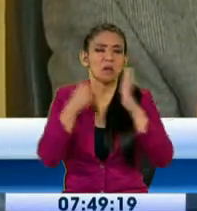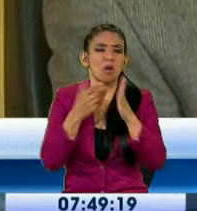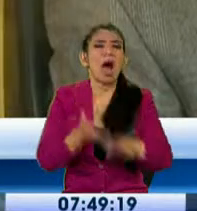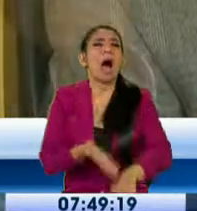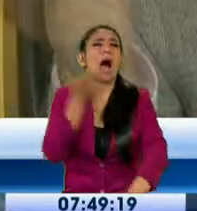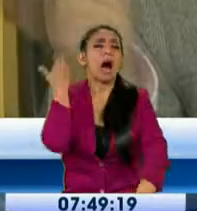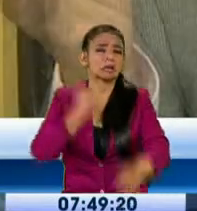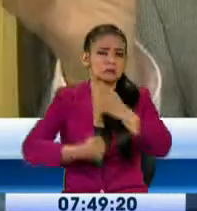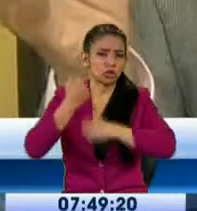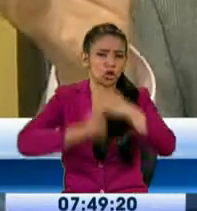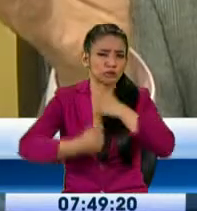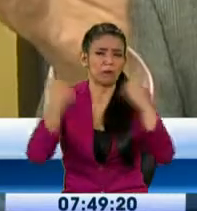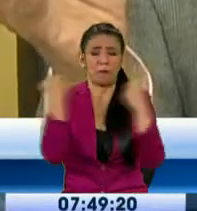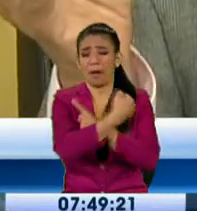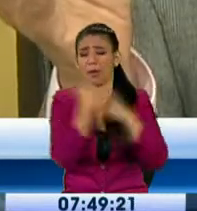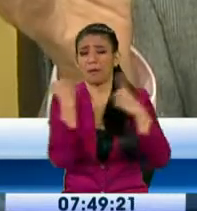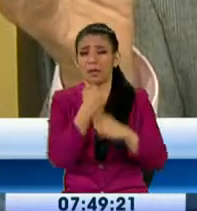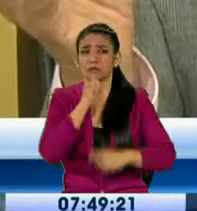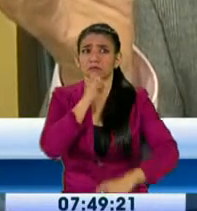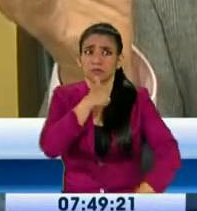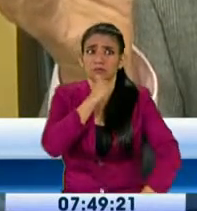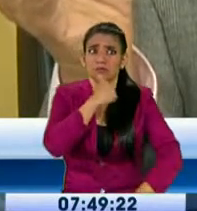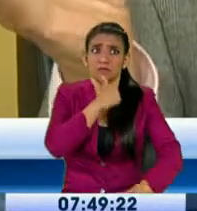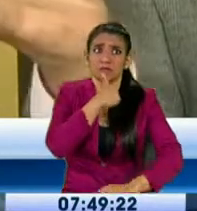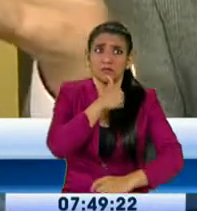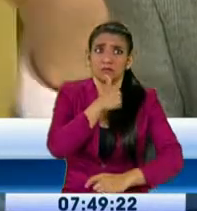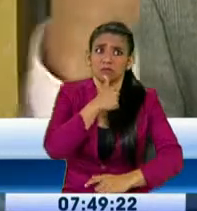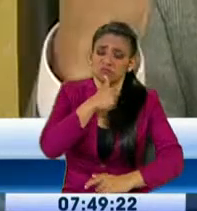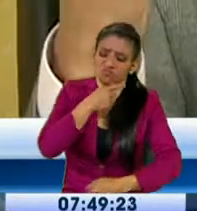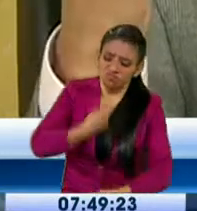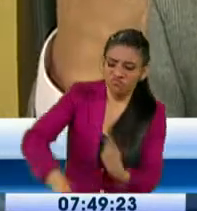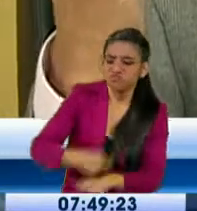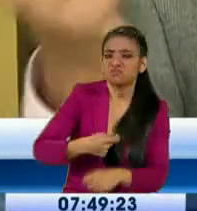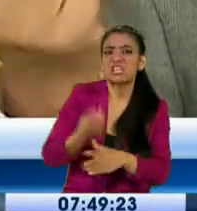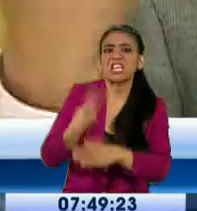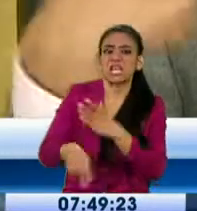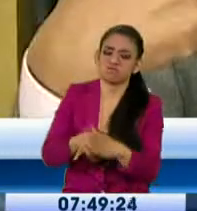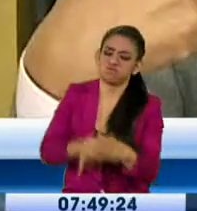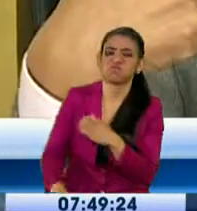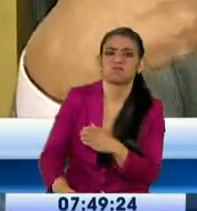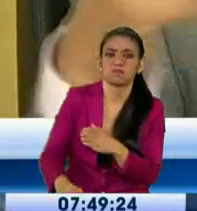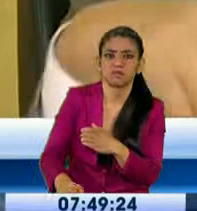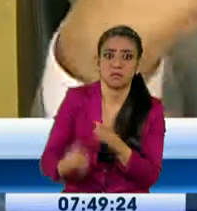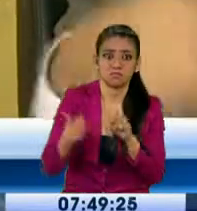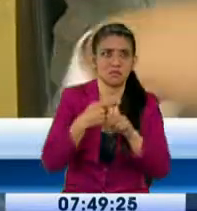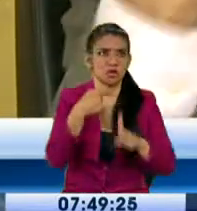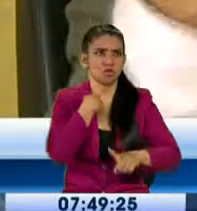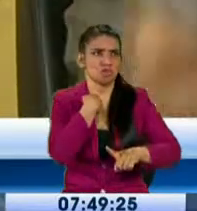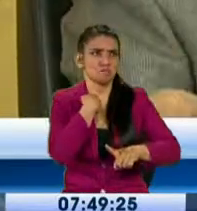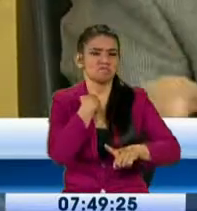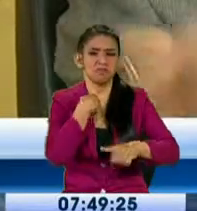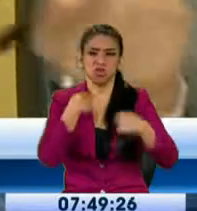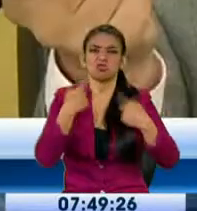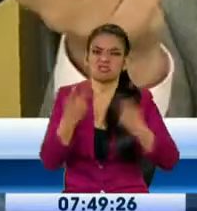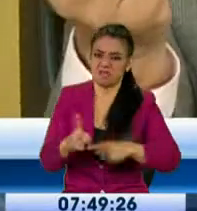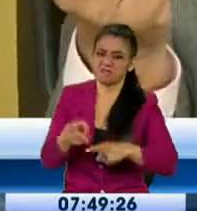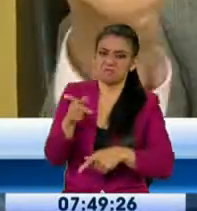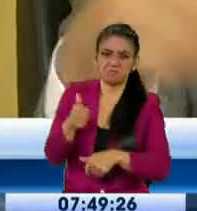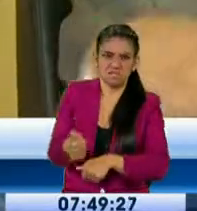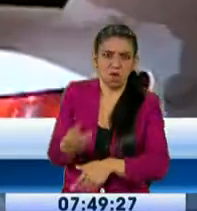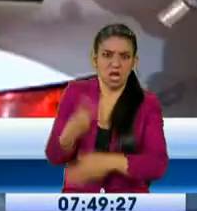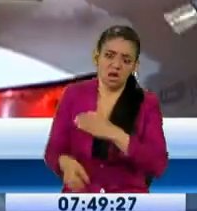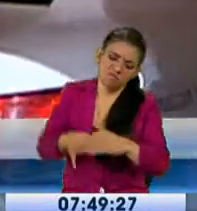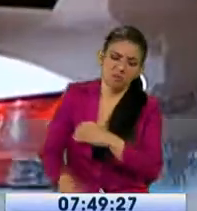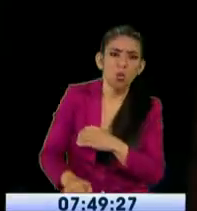a los maltratos que tuvieron. Entonces, es gravísimo para ellos también, porque se duplica el trauma. Primero lo hicieron con él y ahora él lo hace con su propia